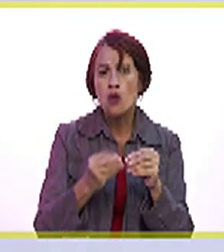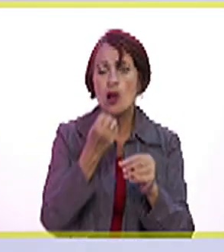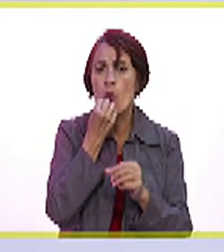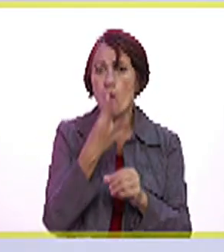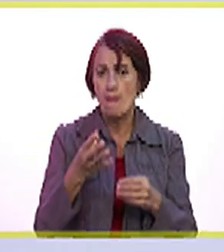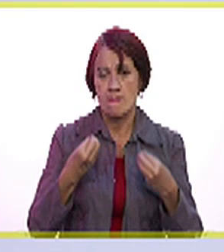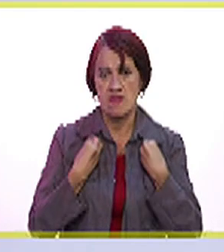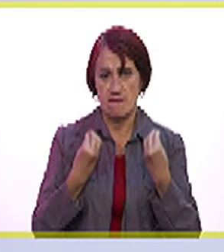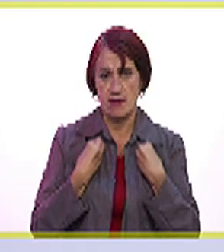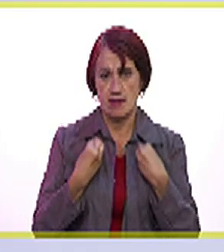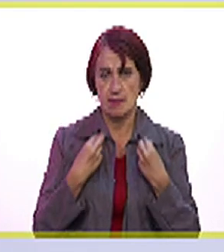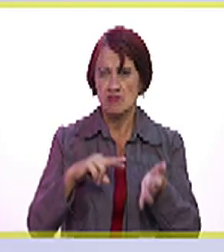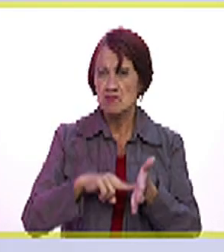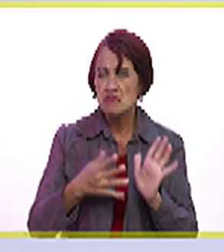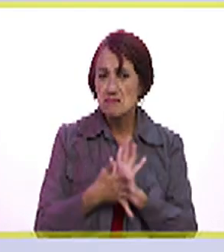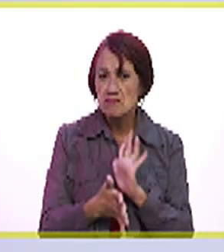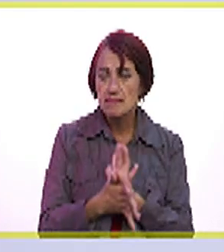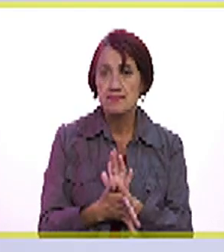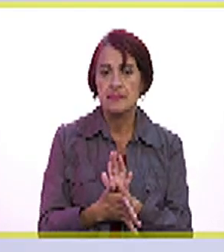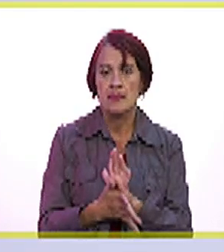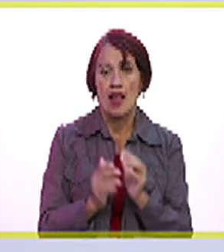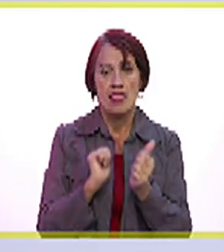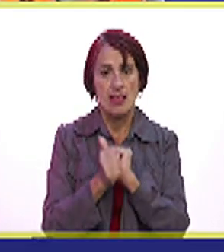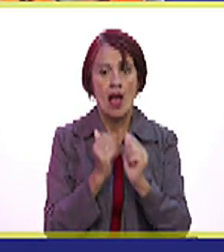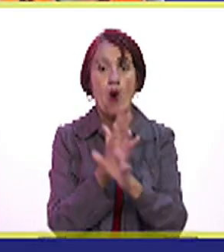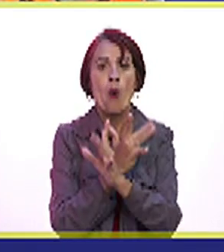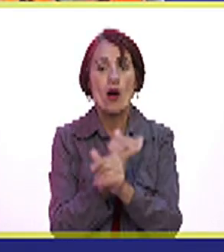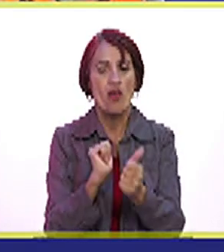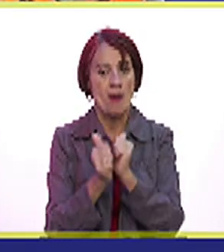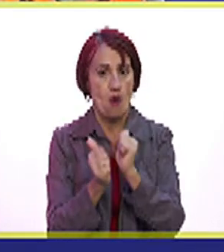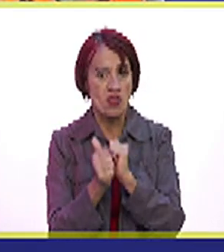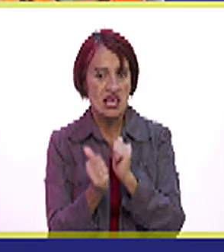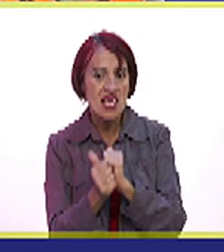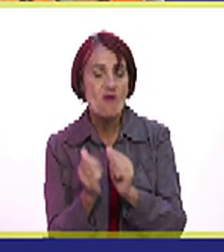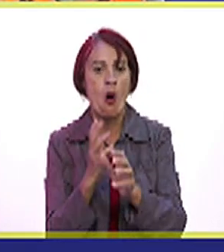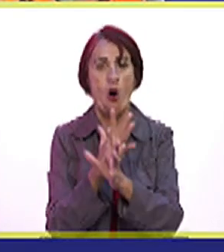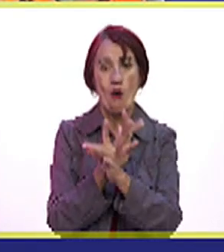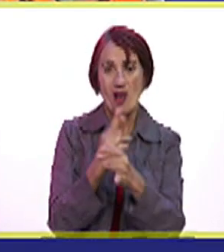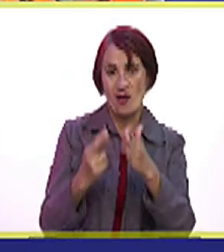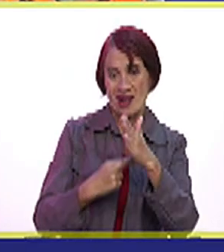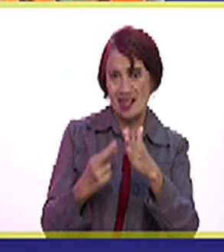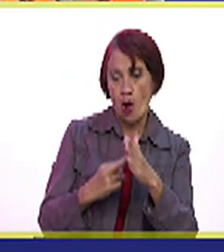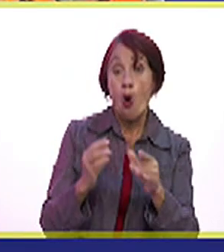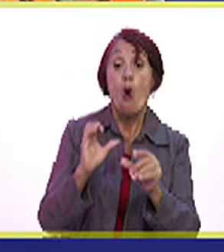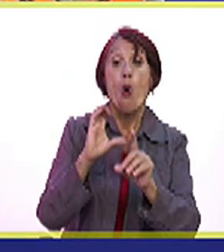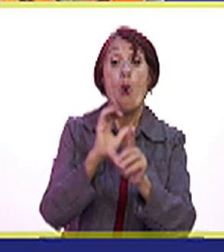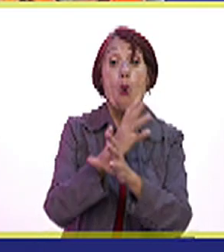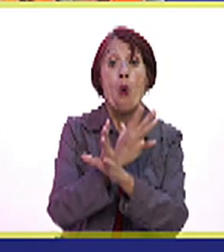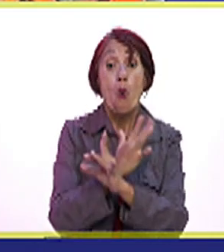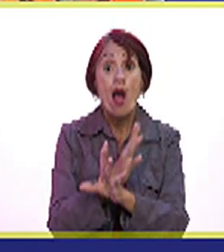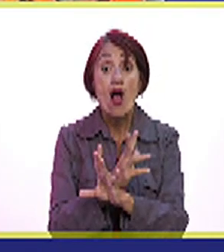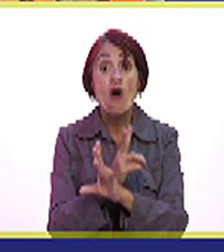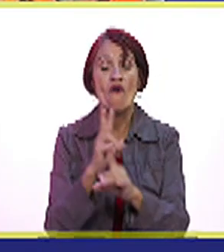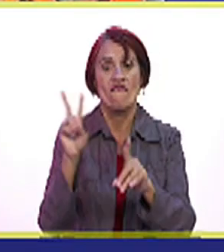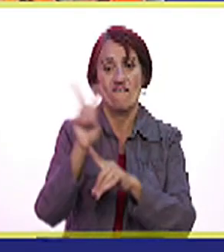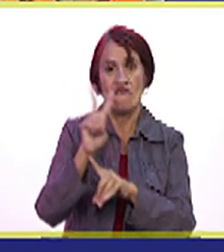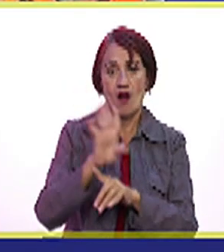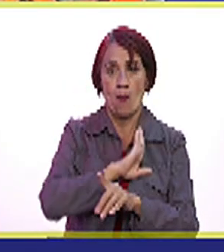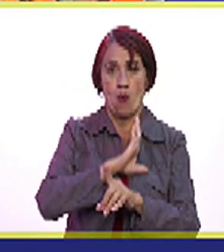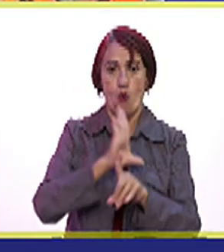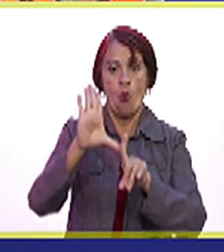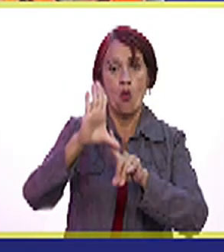Vivir? Juegos deportivos, juegos recreativos, juegos tradicionales, obras teatrales,